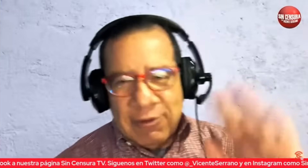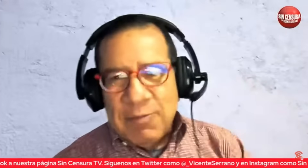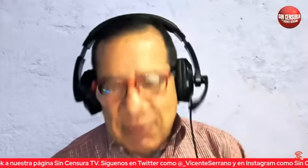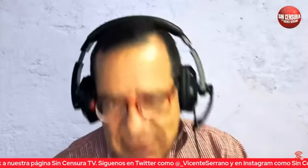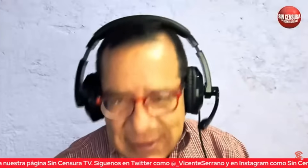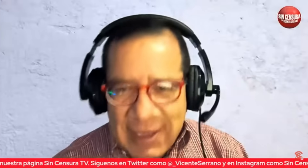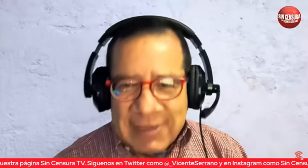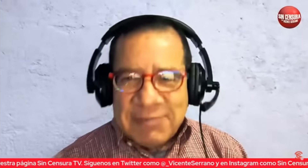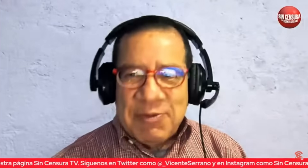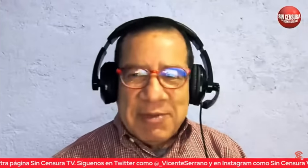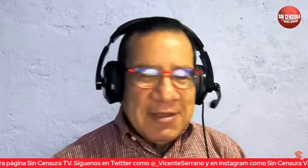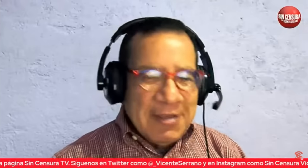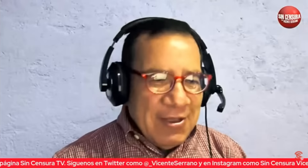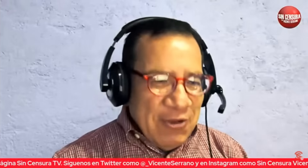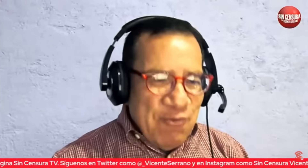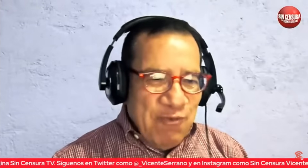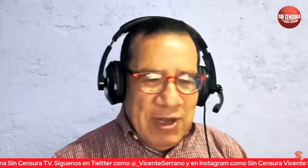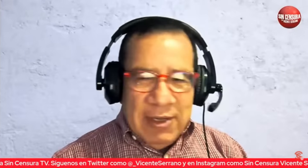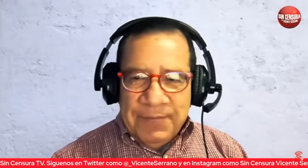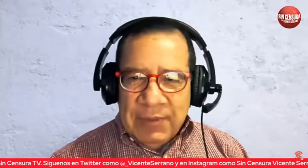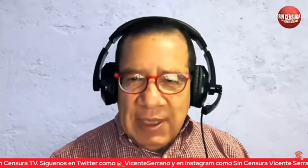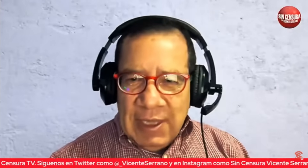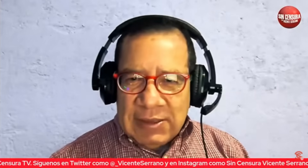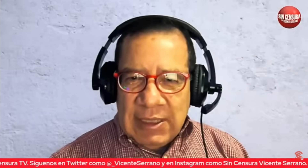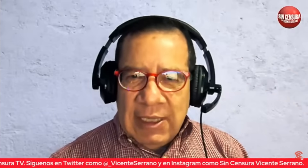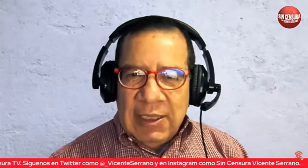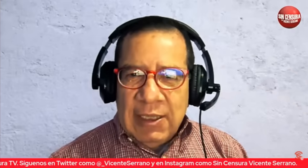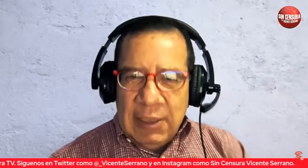digo a dónde, pero ahí en Texas viven un buen.